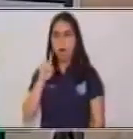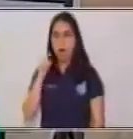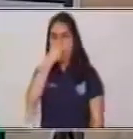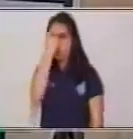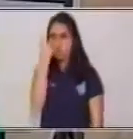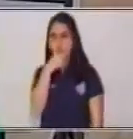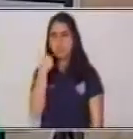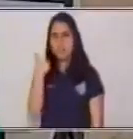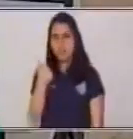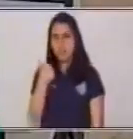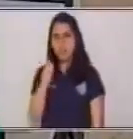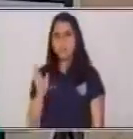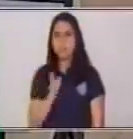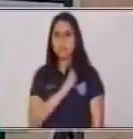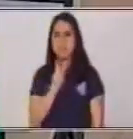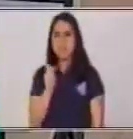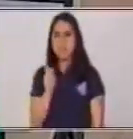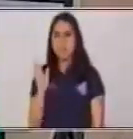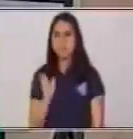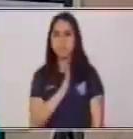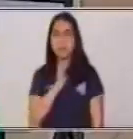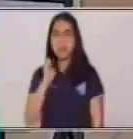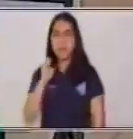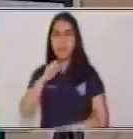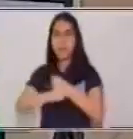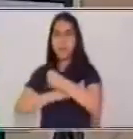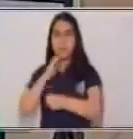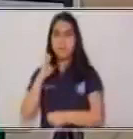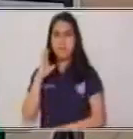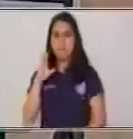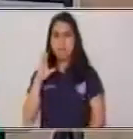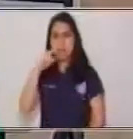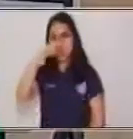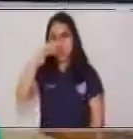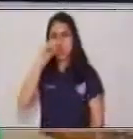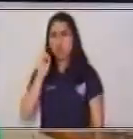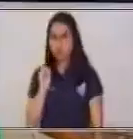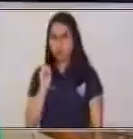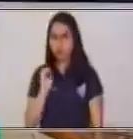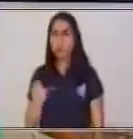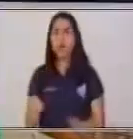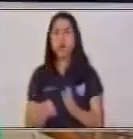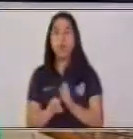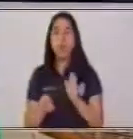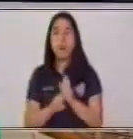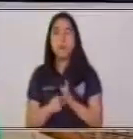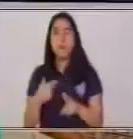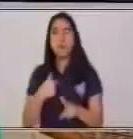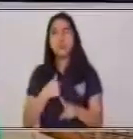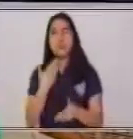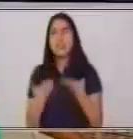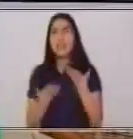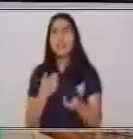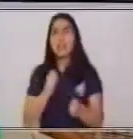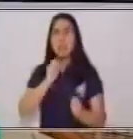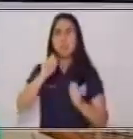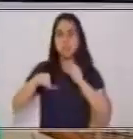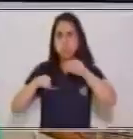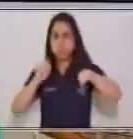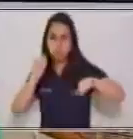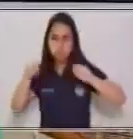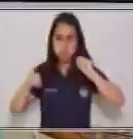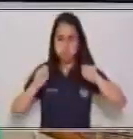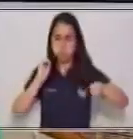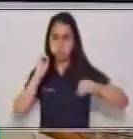por ejemplo, si hablamos de contaminación, la contaminación nos va a decir que es causada porque quemamos